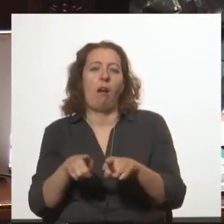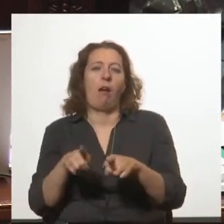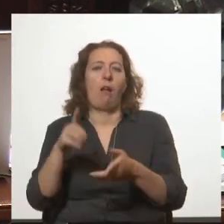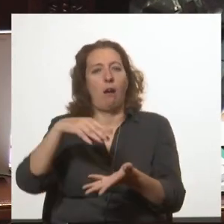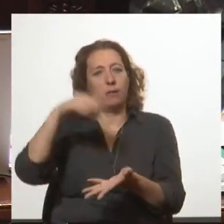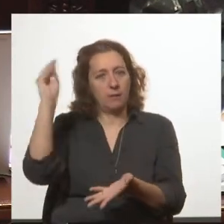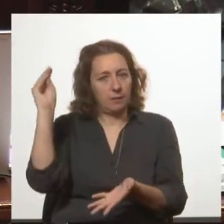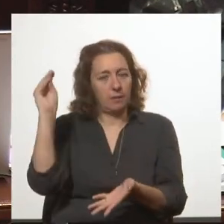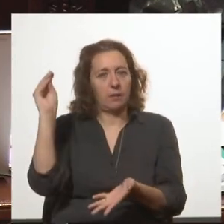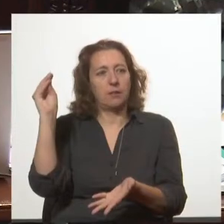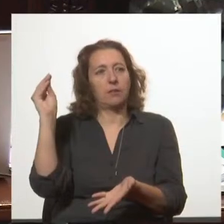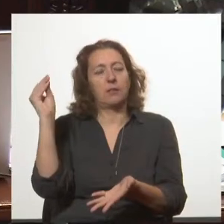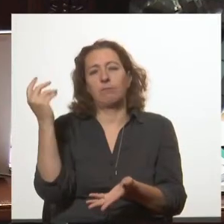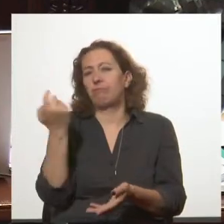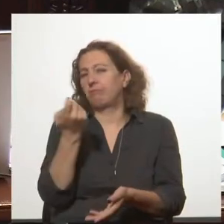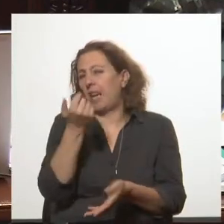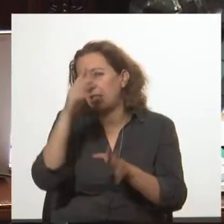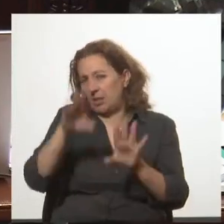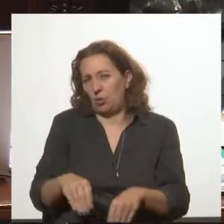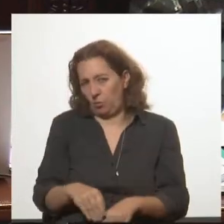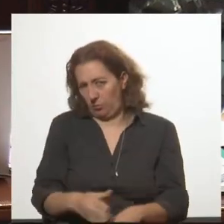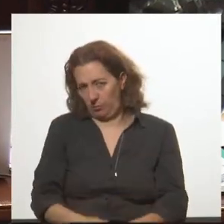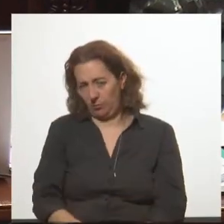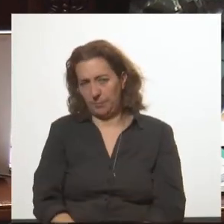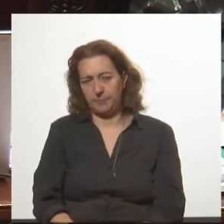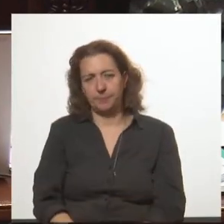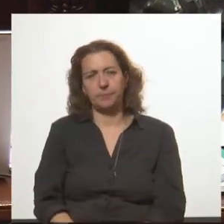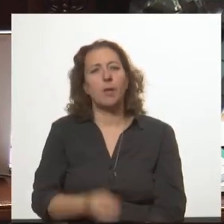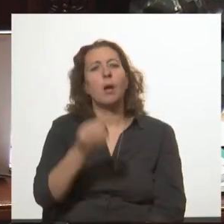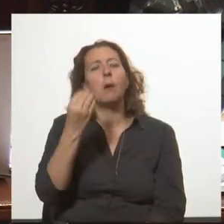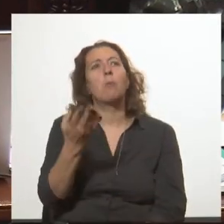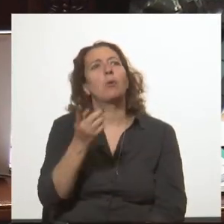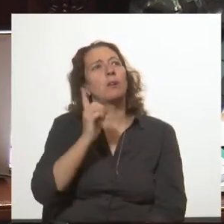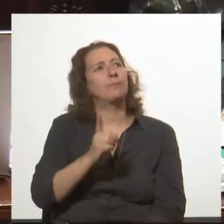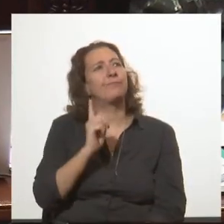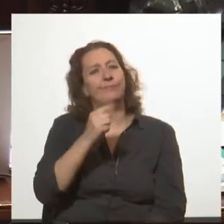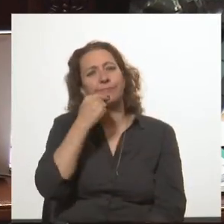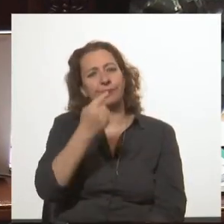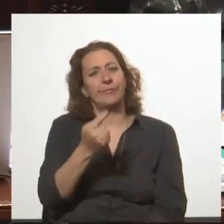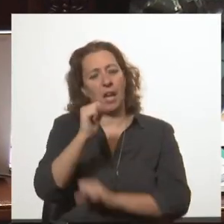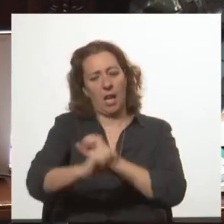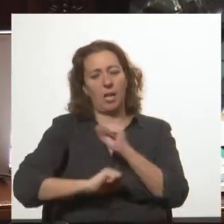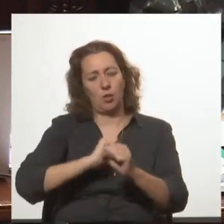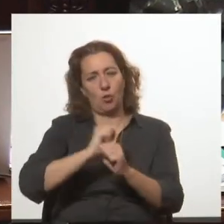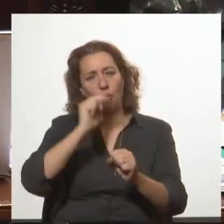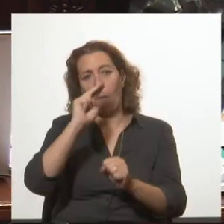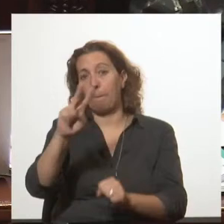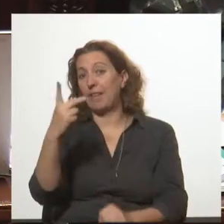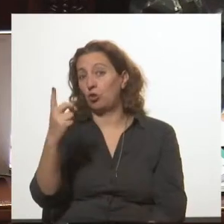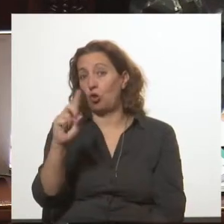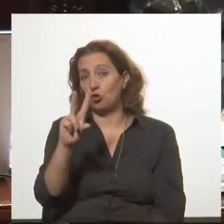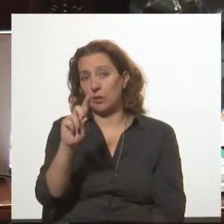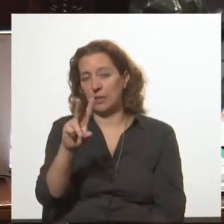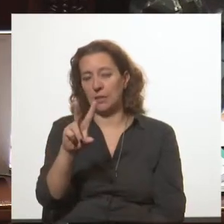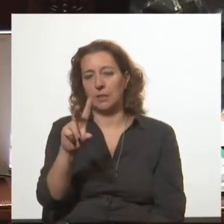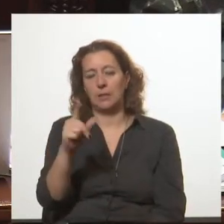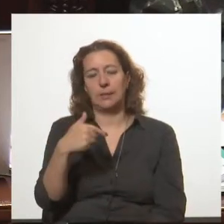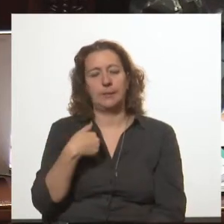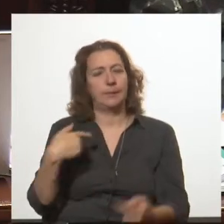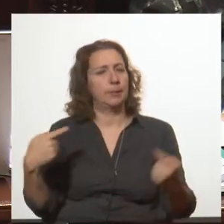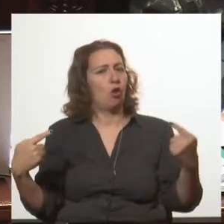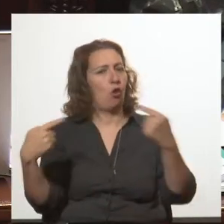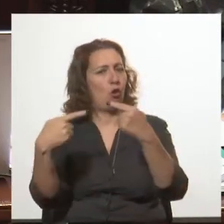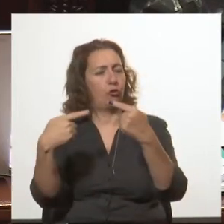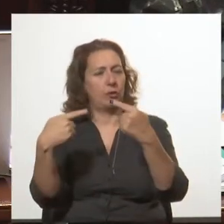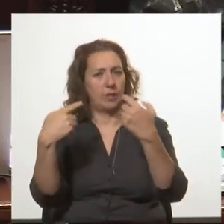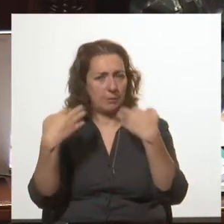antel casi todo lo demás porque debemos decir que desde el año 2012 y contraviniendo